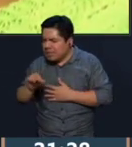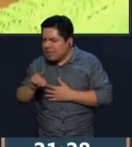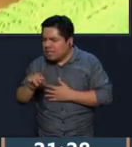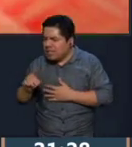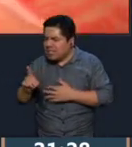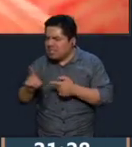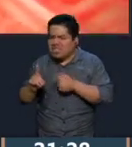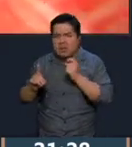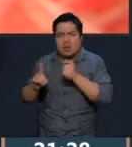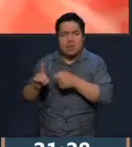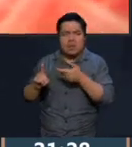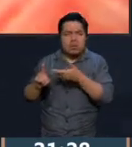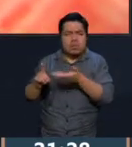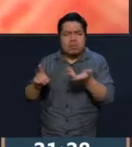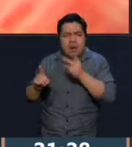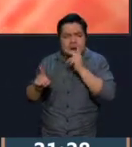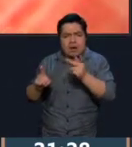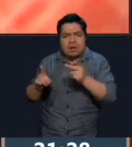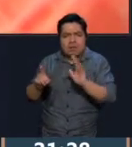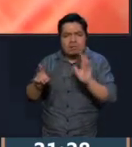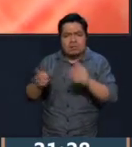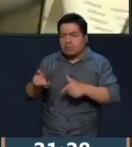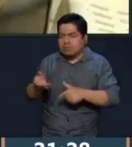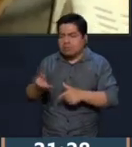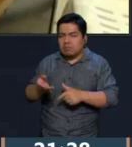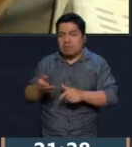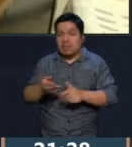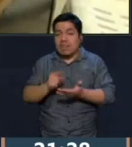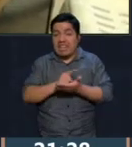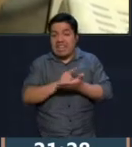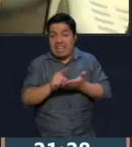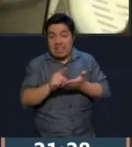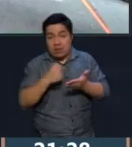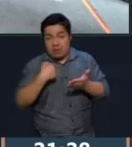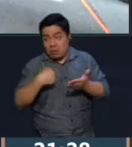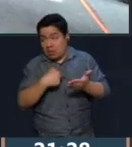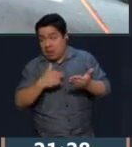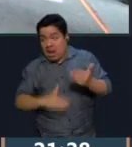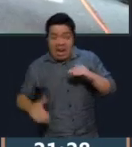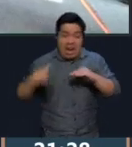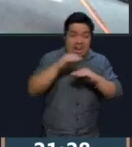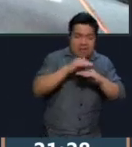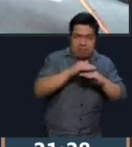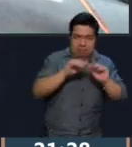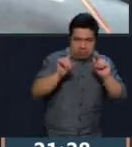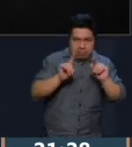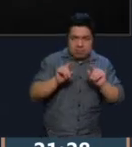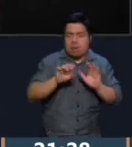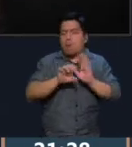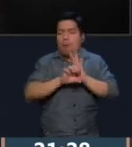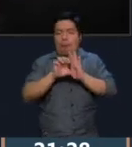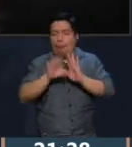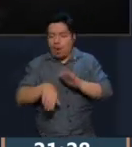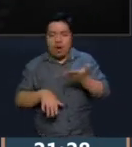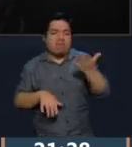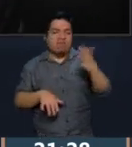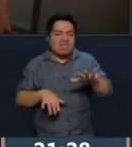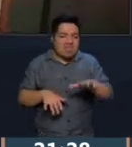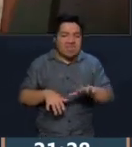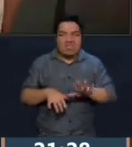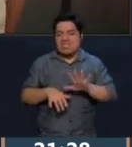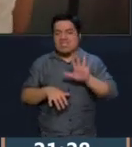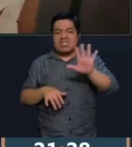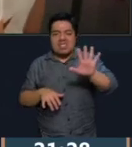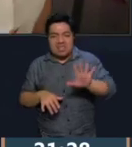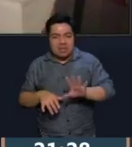Pues significa que no fenece el derecho, es decir, que si dentro de 10 años, 5 años,